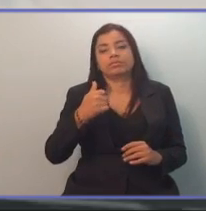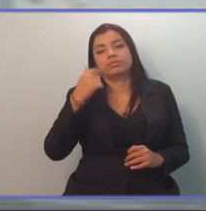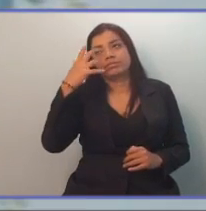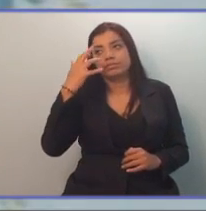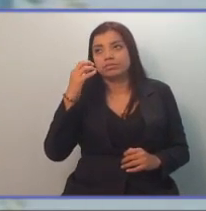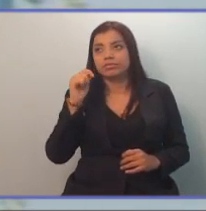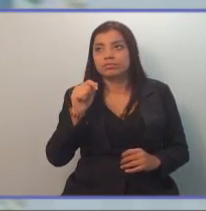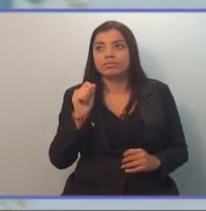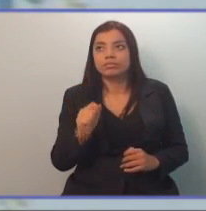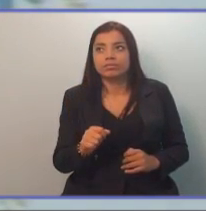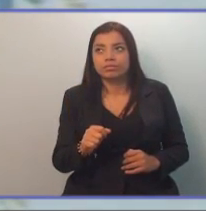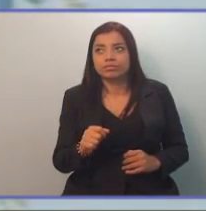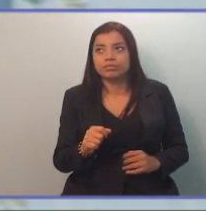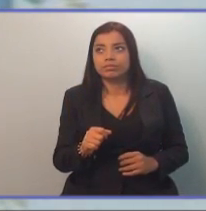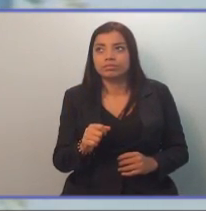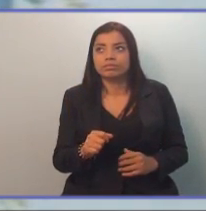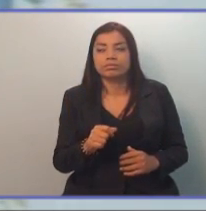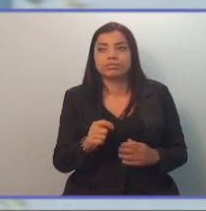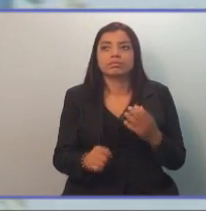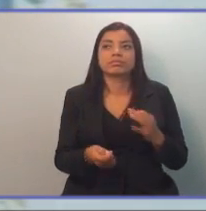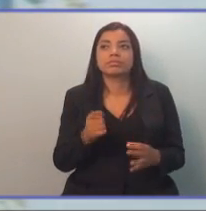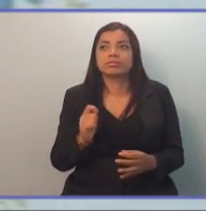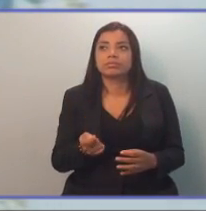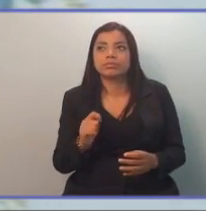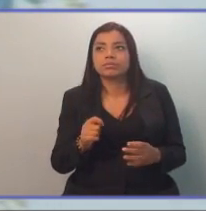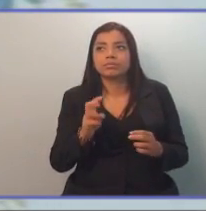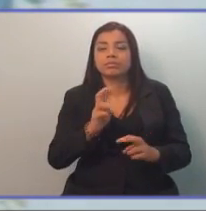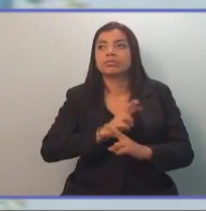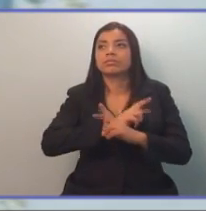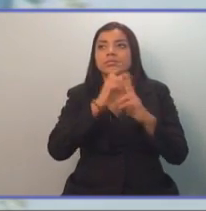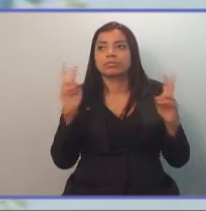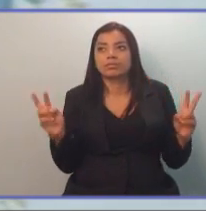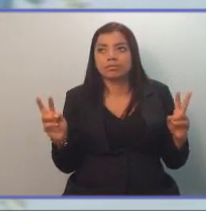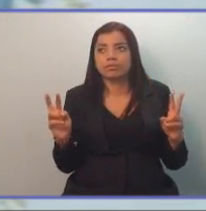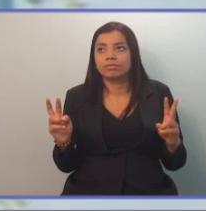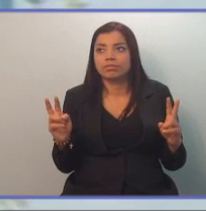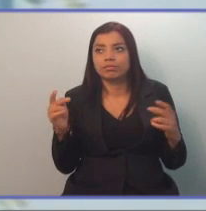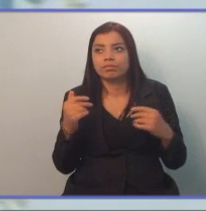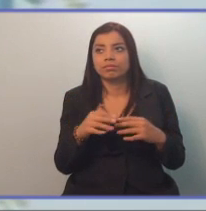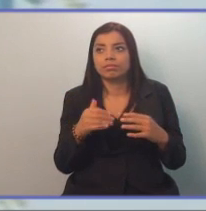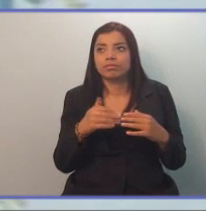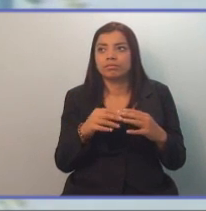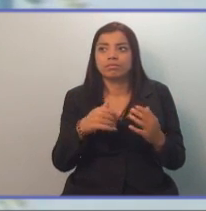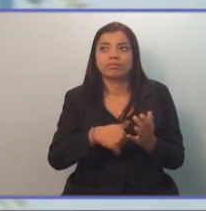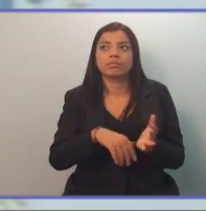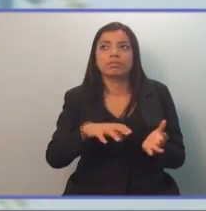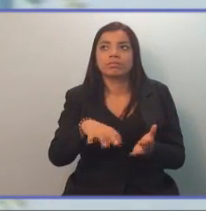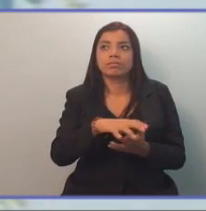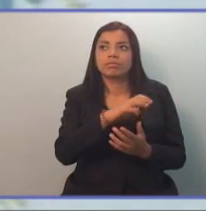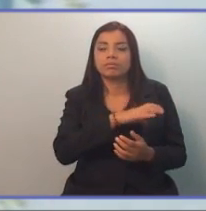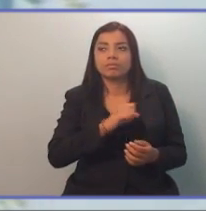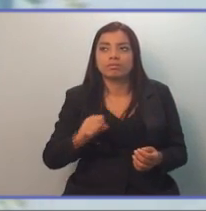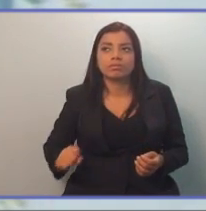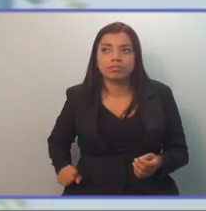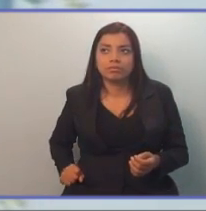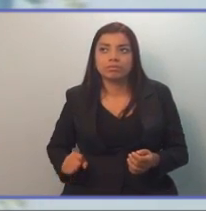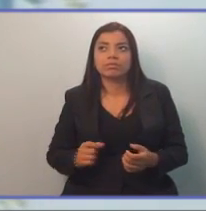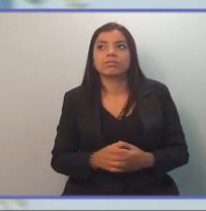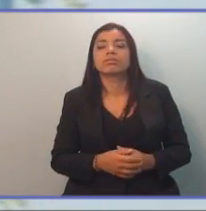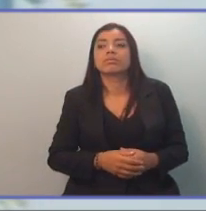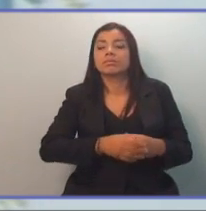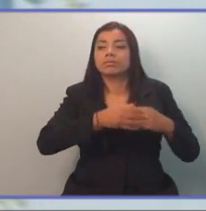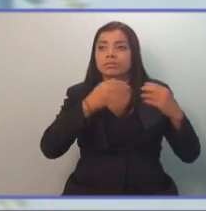de tribunales, sobre todo de paz, en los diferentes municipios de El Salvador,